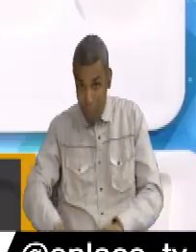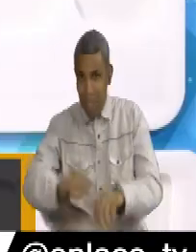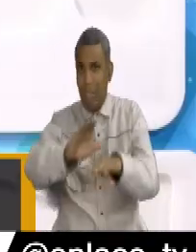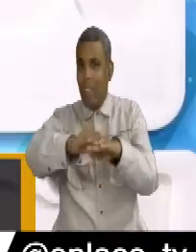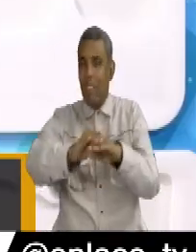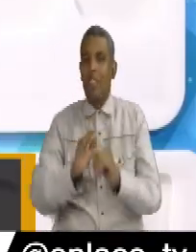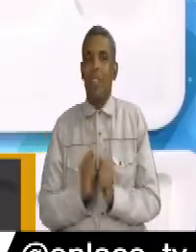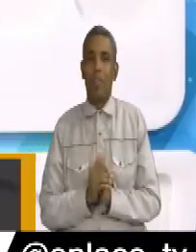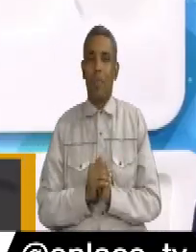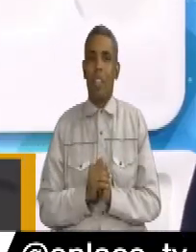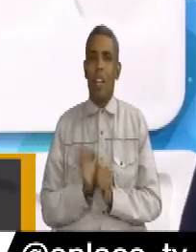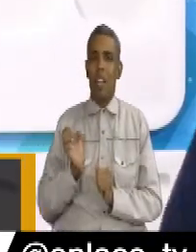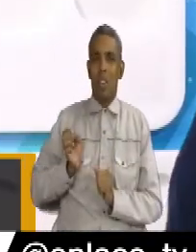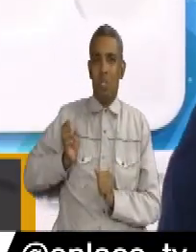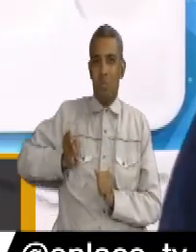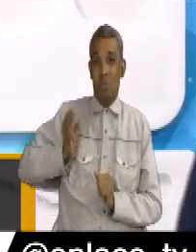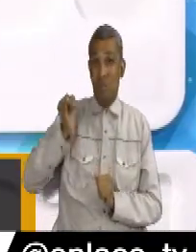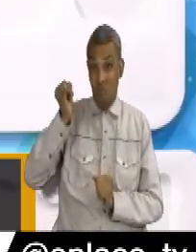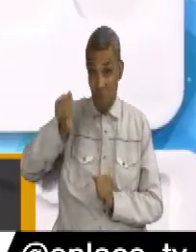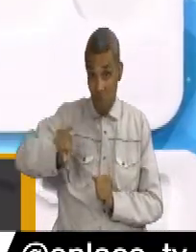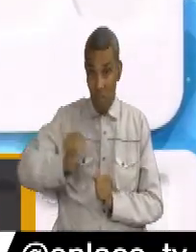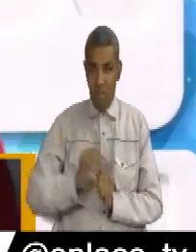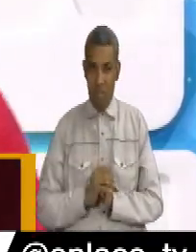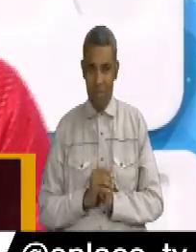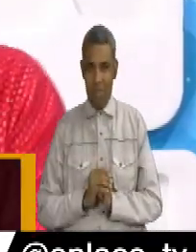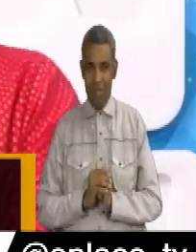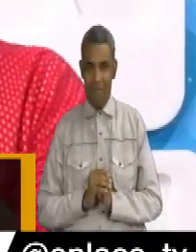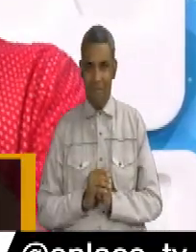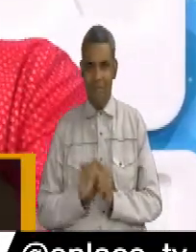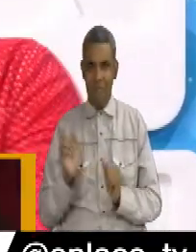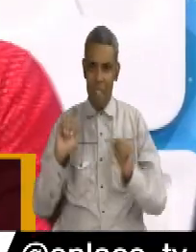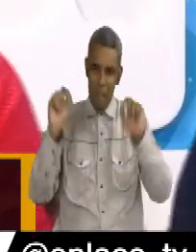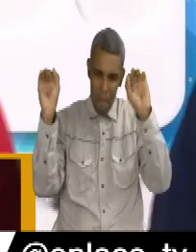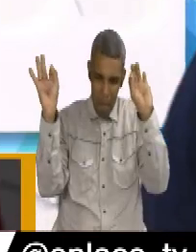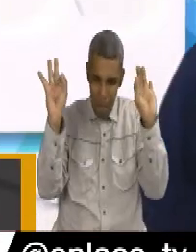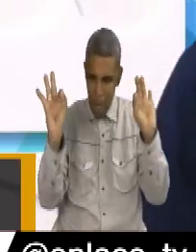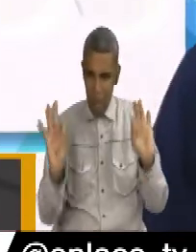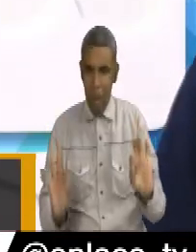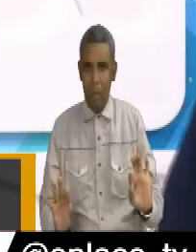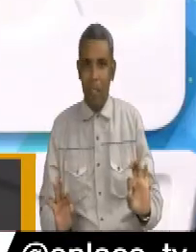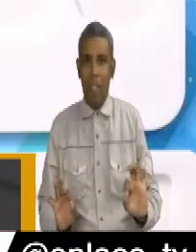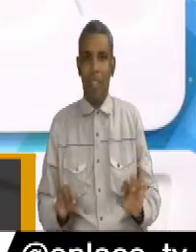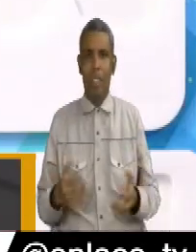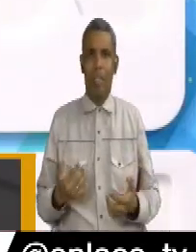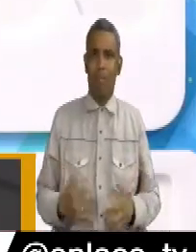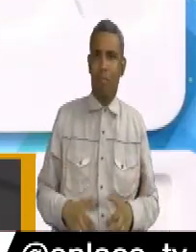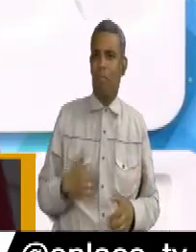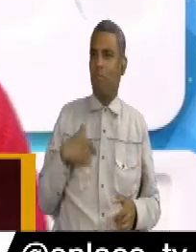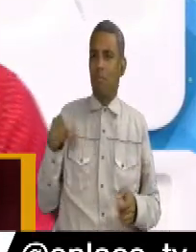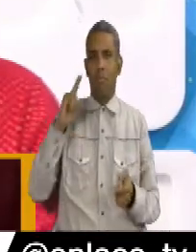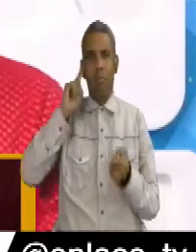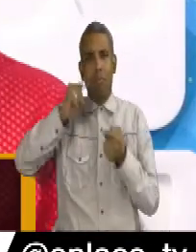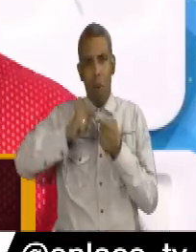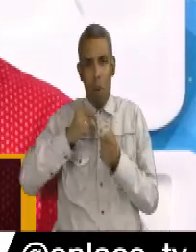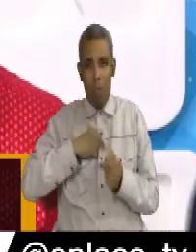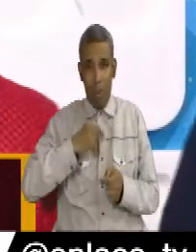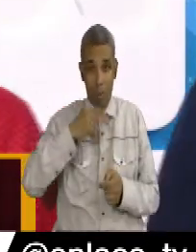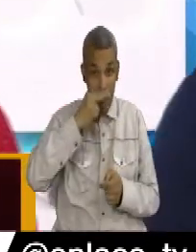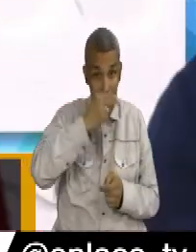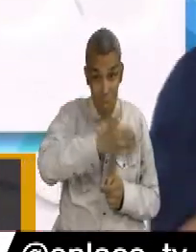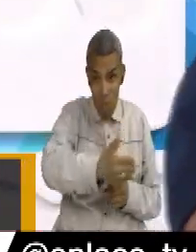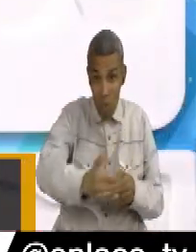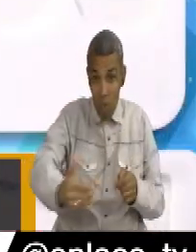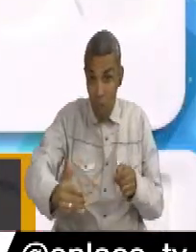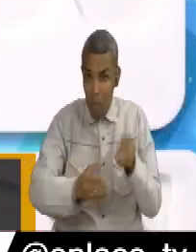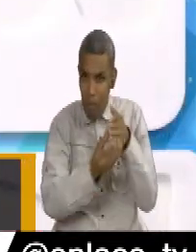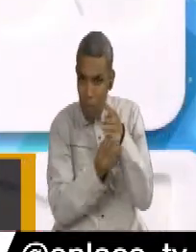vayan a este gran evento que están organizando con un gran objetivo, que es por los niños. Así que Café por un